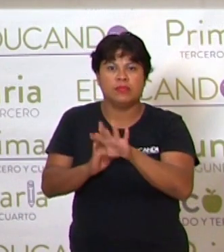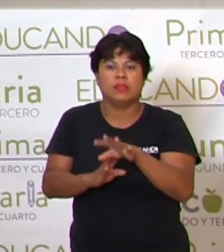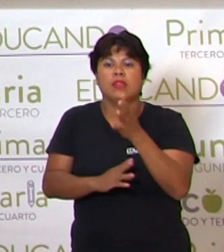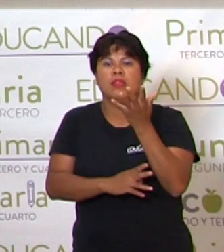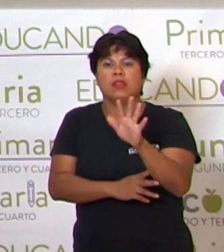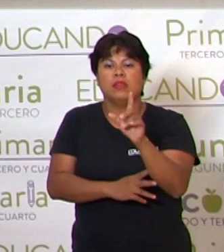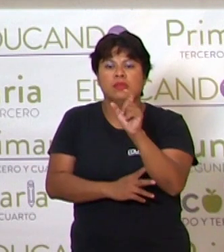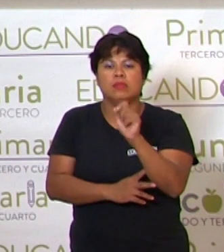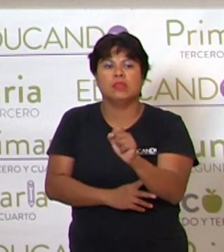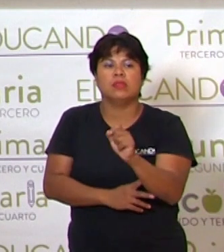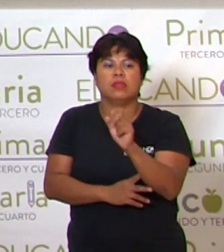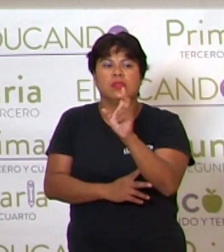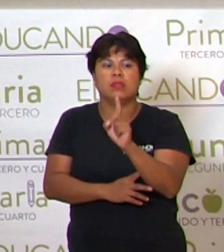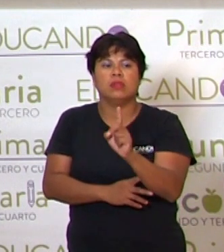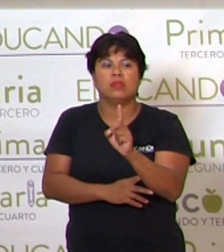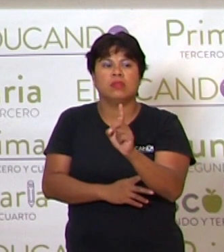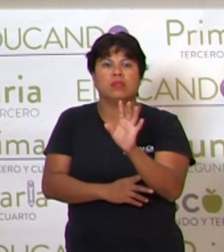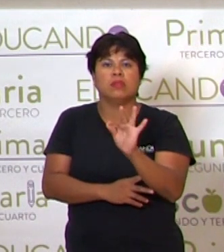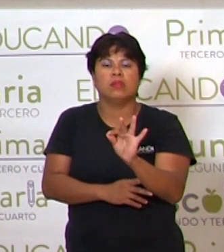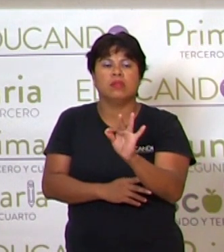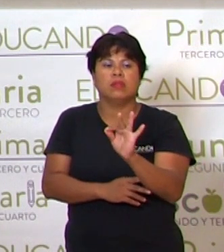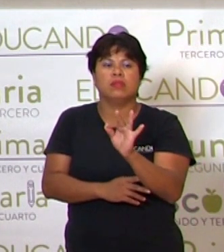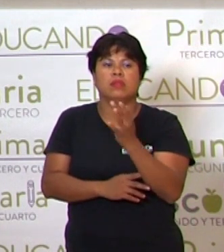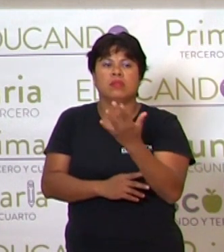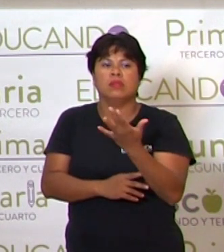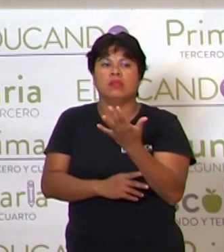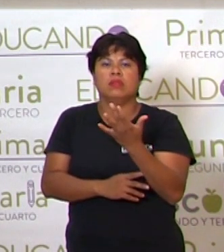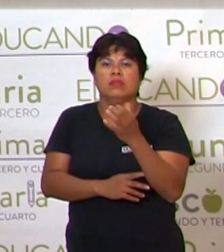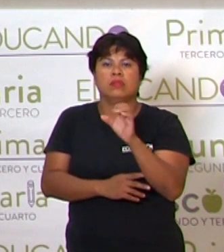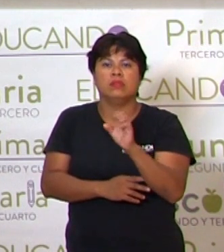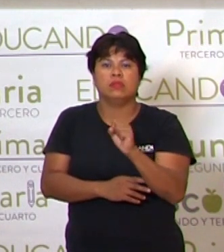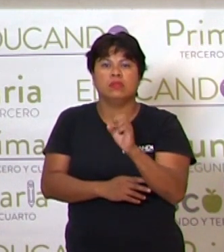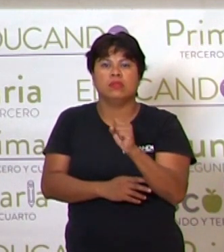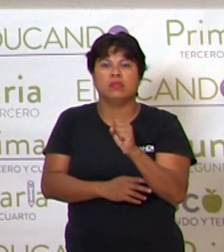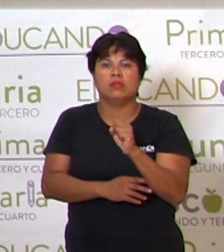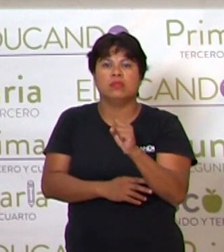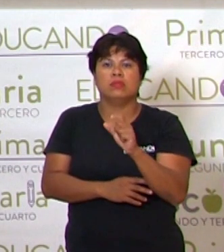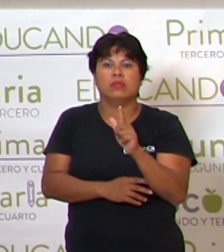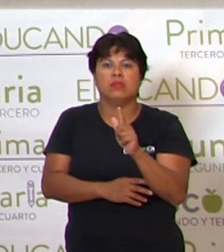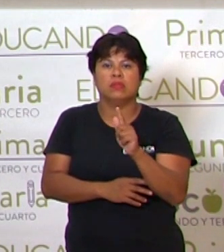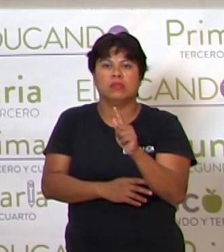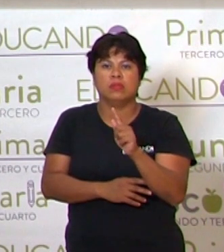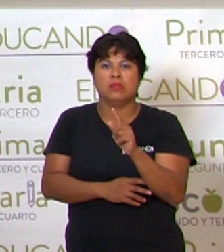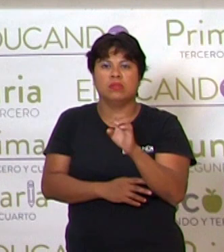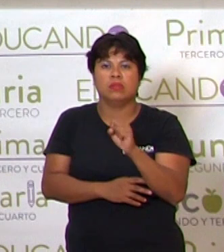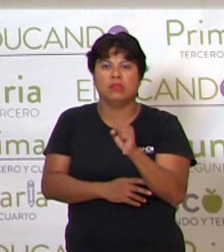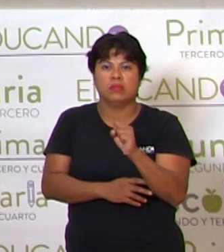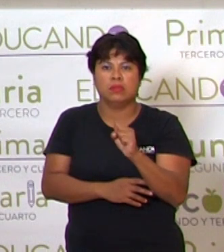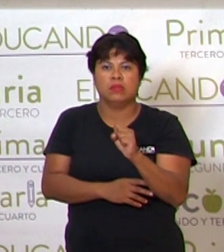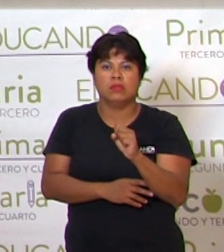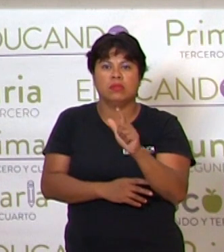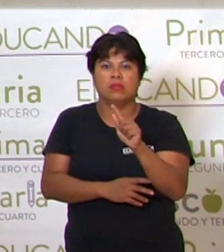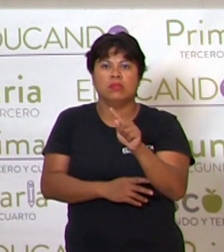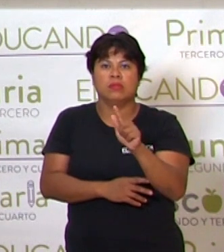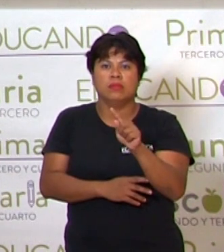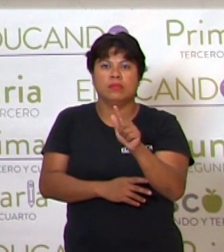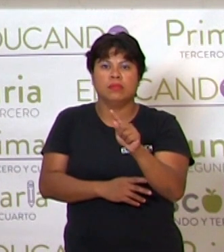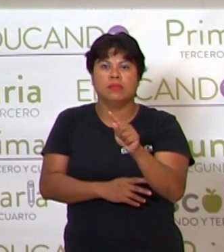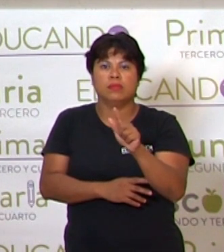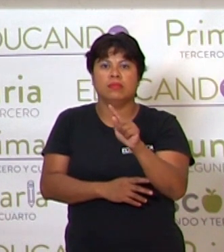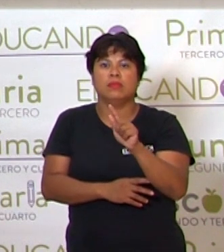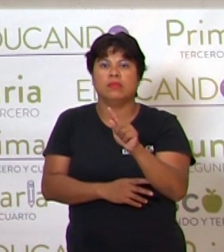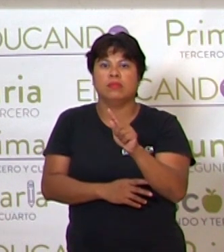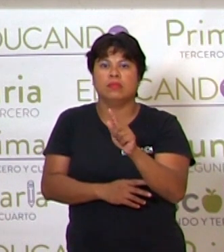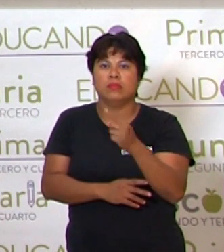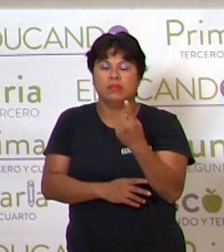10, 20, 30, 40, 50, 60, aquí serían 70,